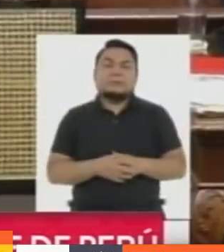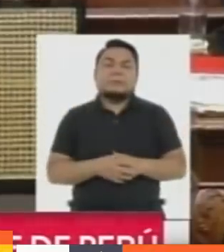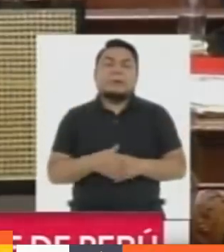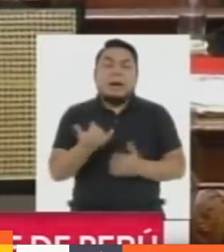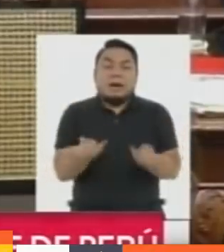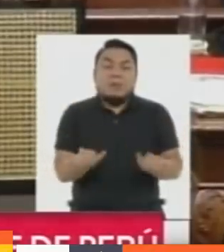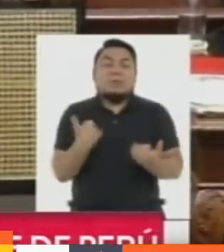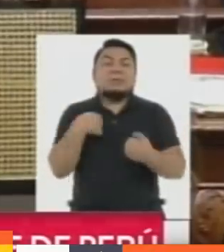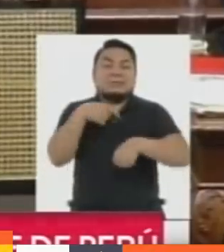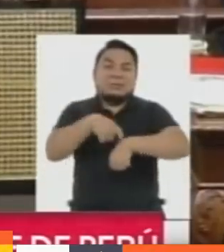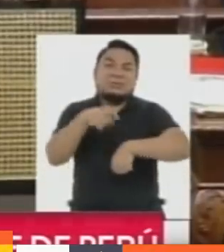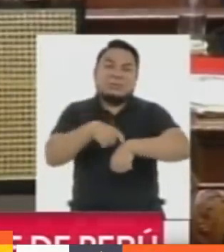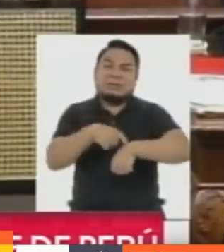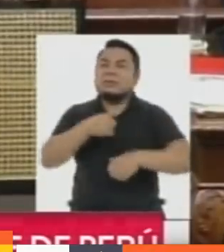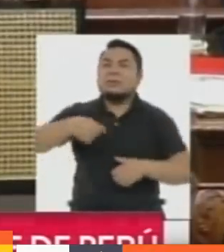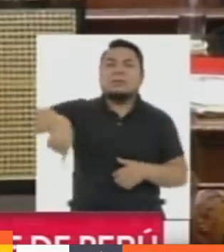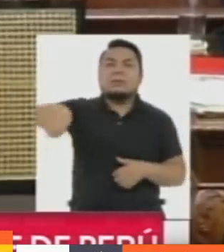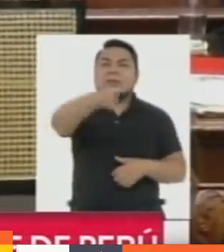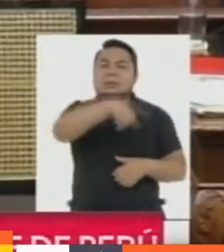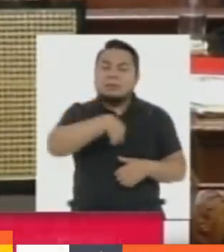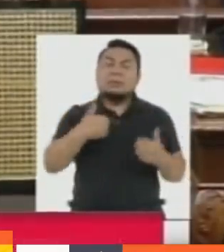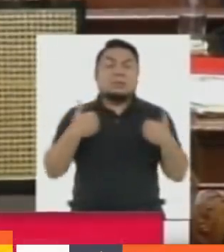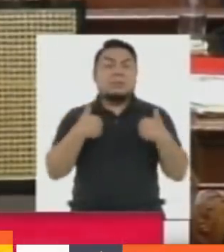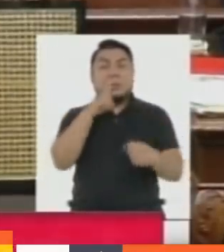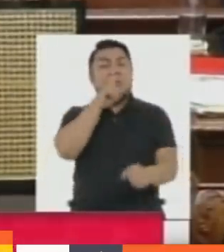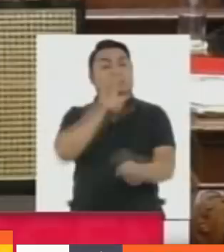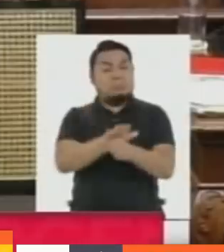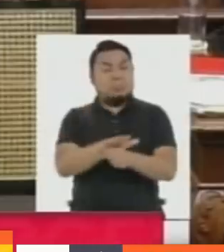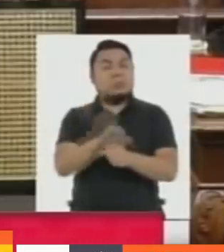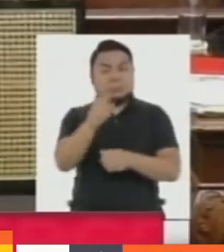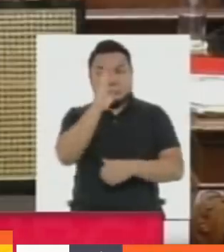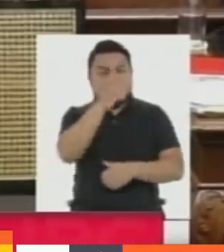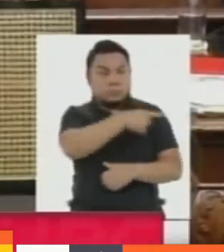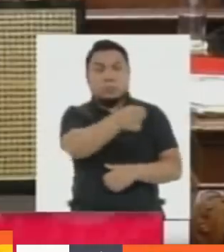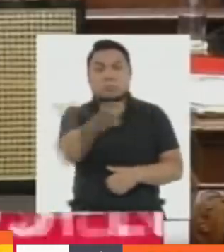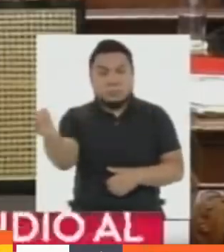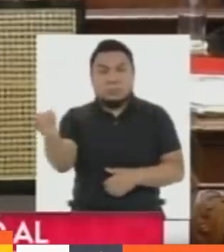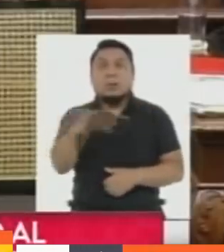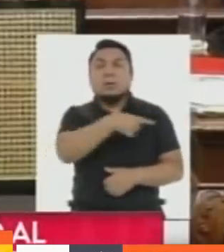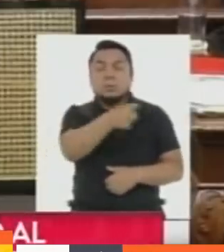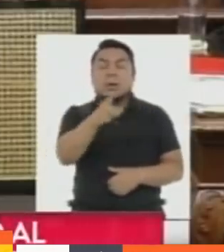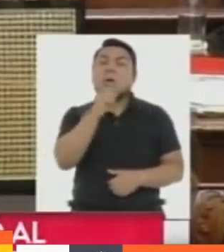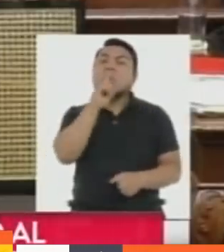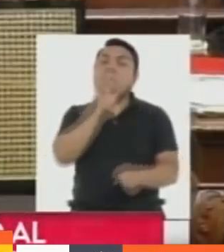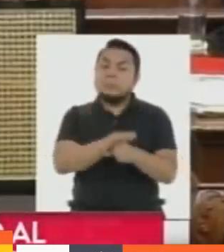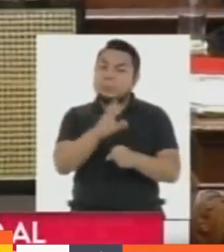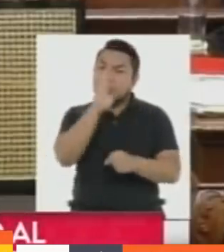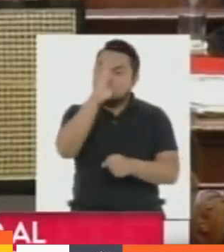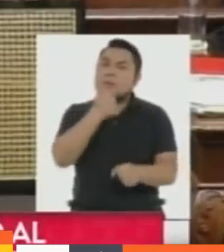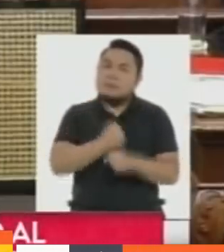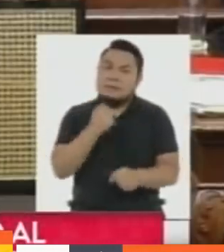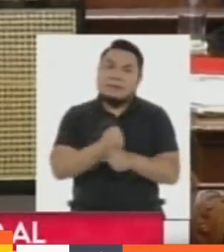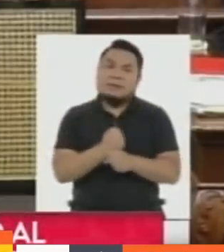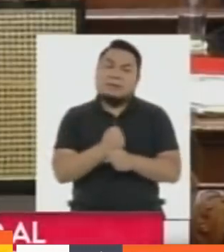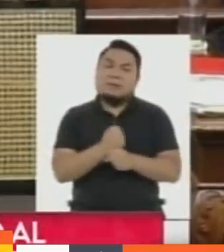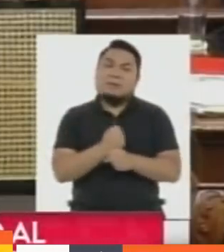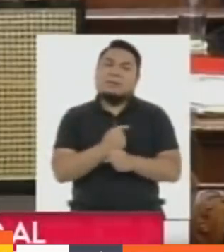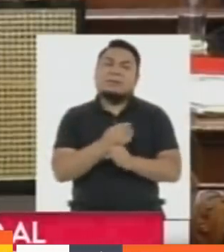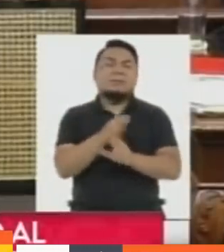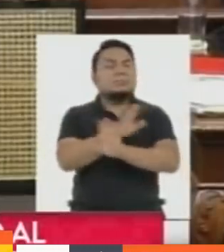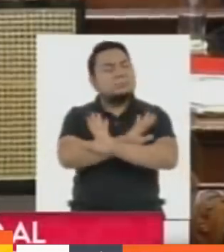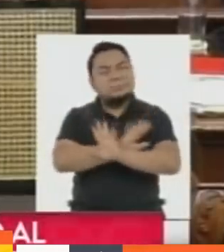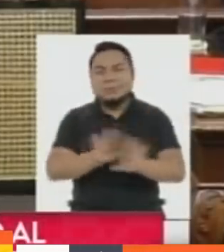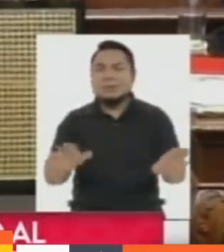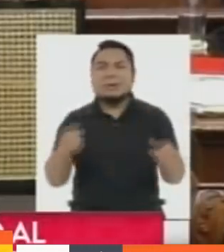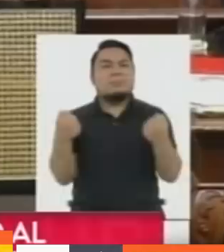a la vicepresidenta del perú ahora como presidenta encargadas son informaciones que se están generando en este mismo minuto y que nosotros los invitamos por